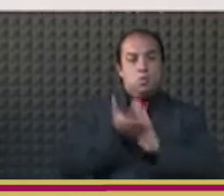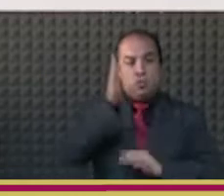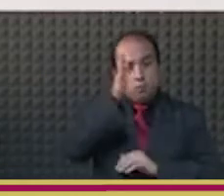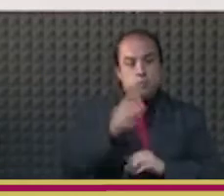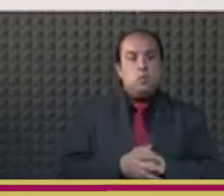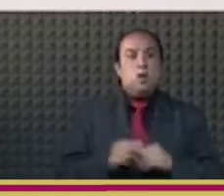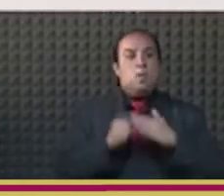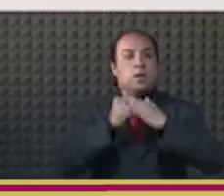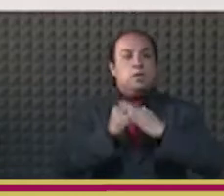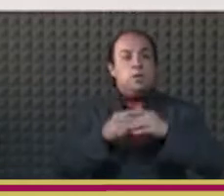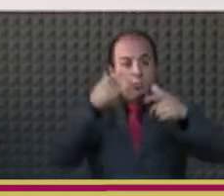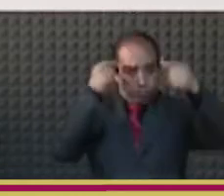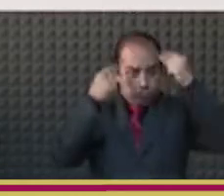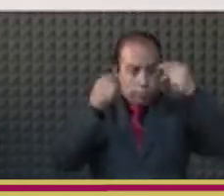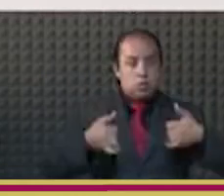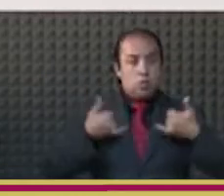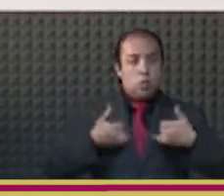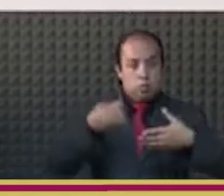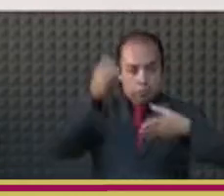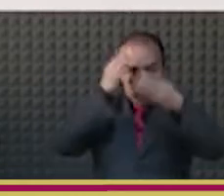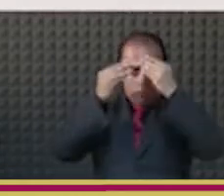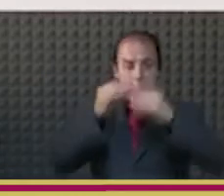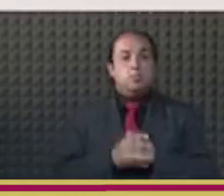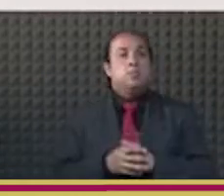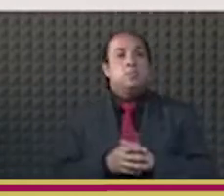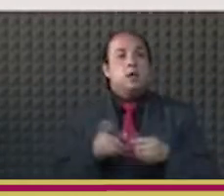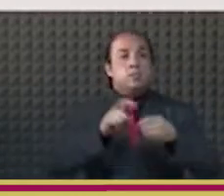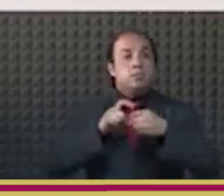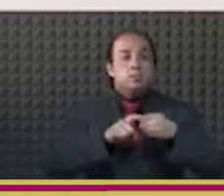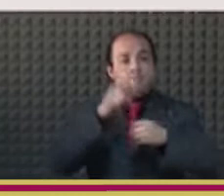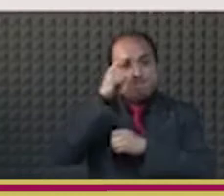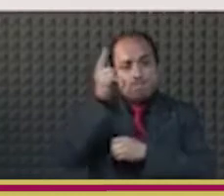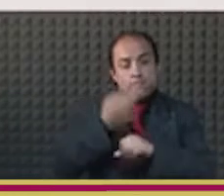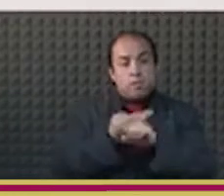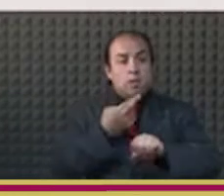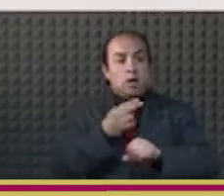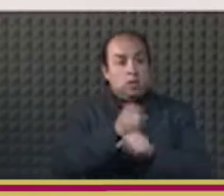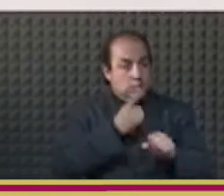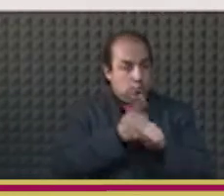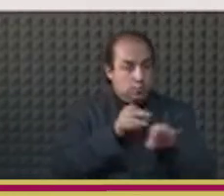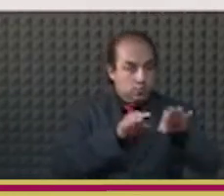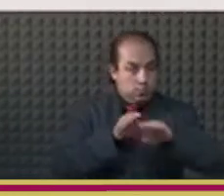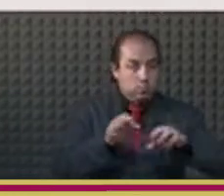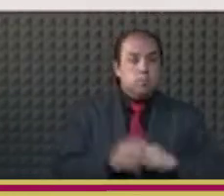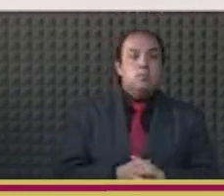para fortalecer el egreso de los jóvenes en capacitación y vincularlos con mayor facilidad a las oportunidades de